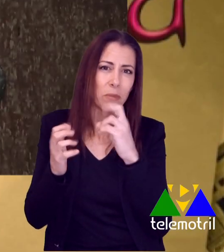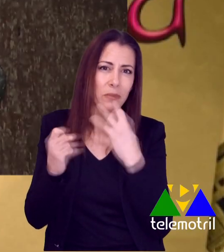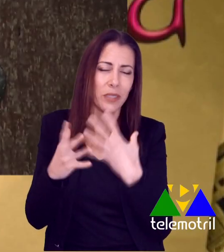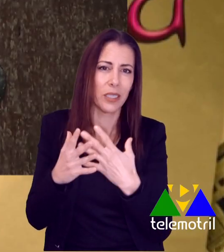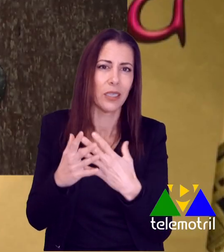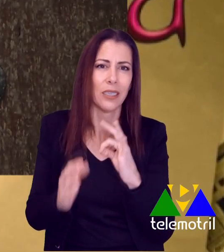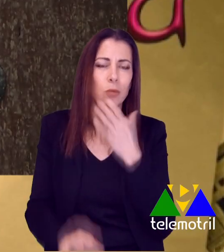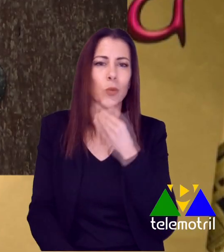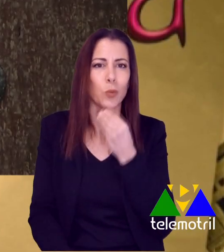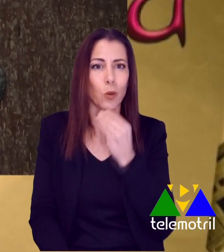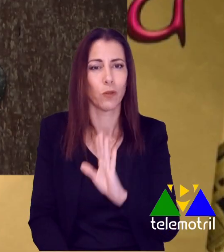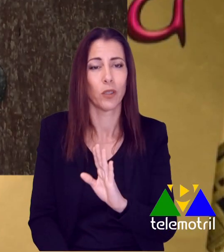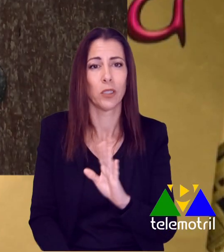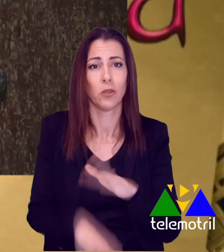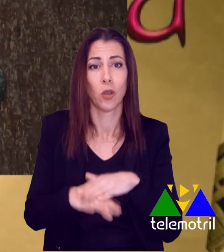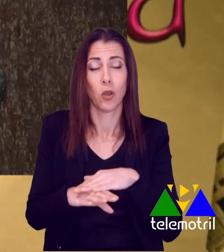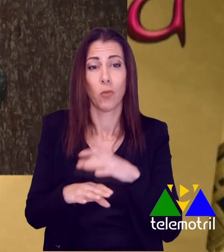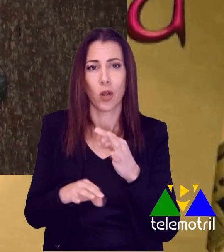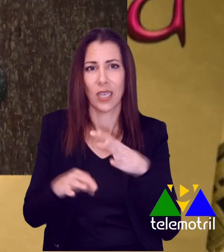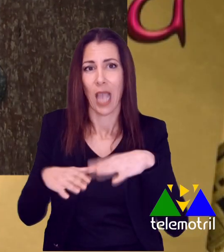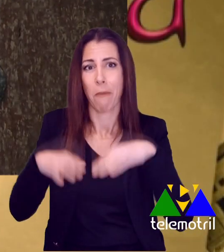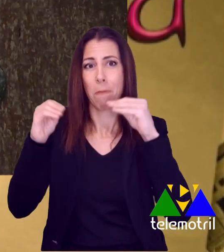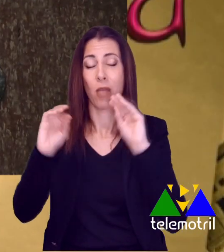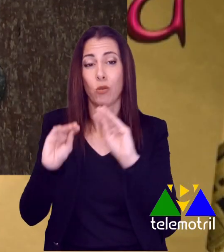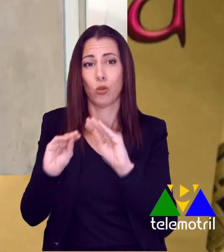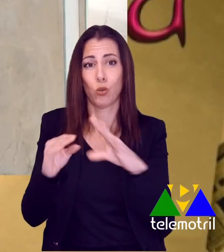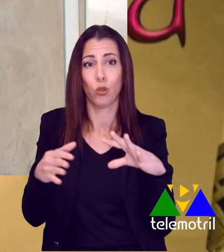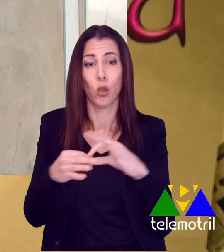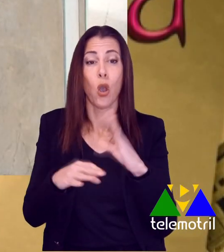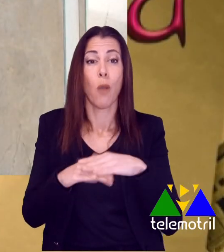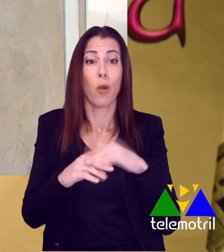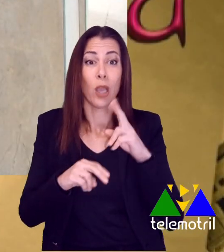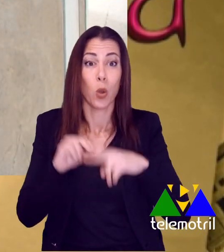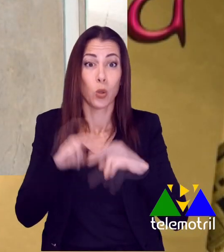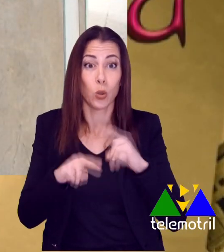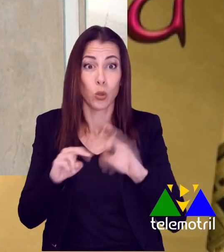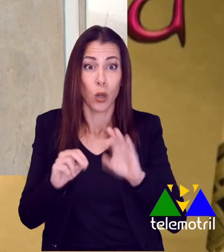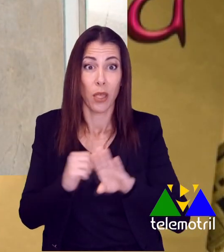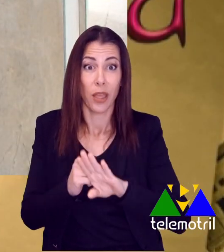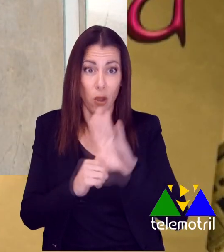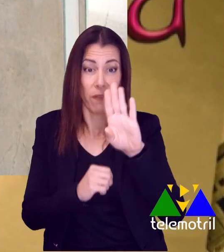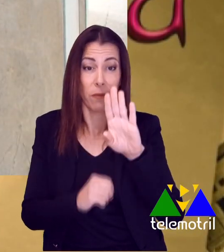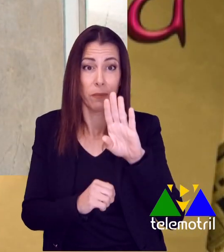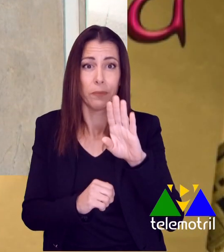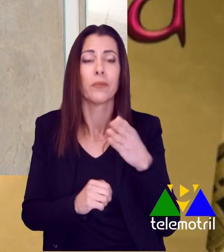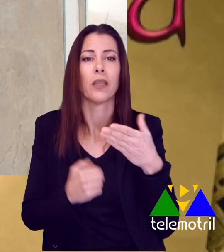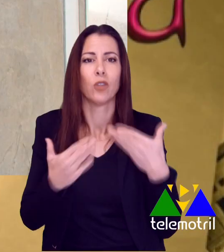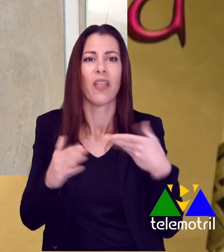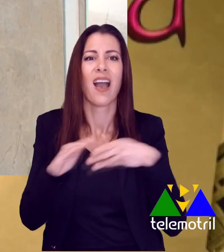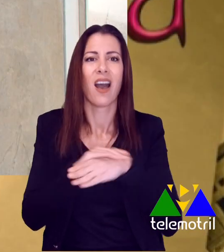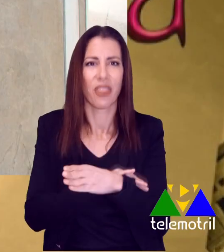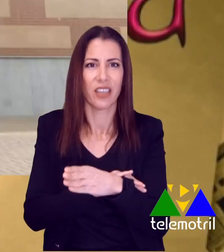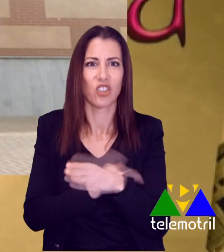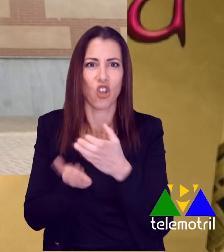Es muy, muy bonito, ¿no? Es decir, este es el Palacio Arzobispal, porque cuando se reconstruye el cerro... Qué puertecita más bonita de aquí. Está el acceso a